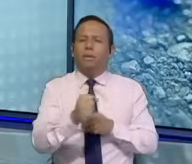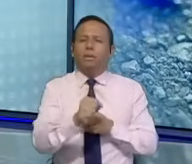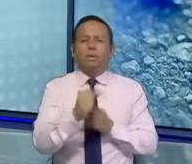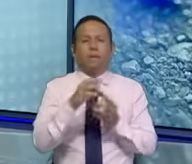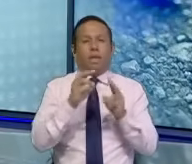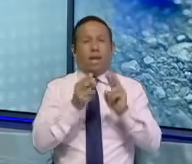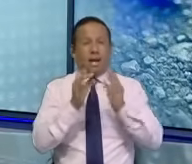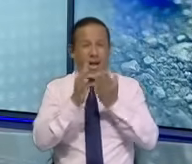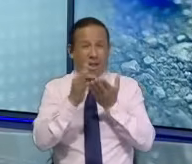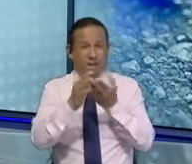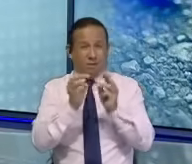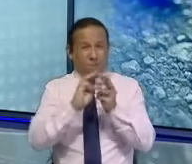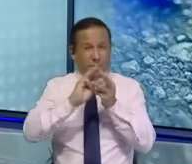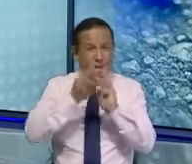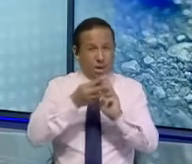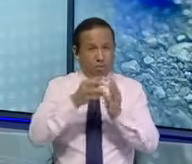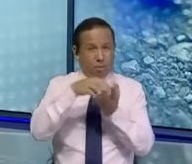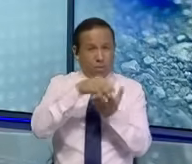del Guayas.